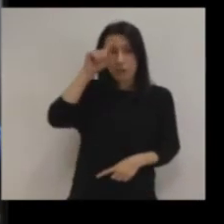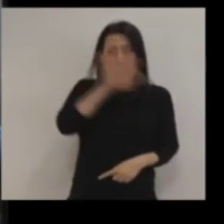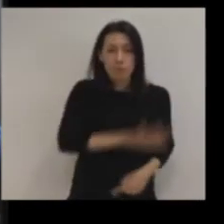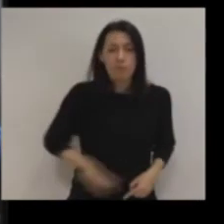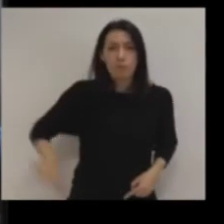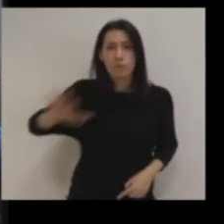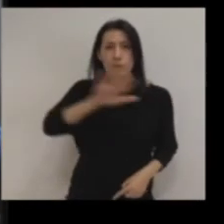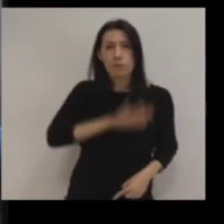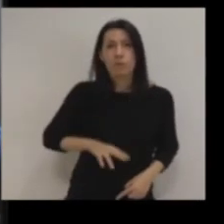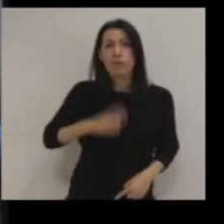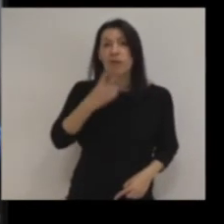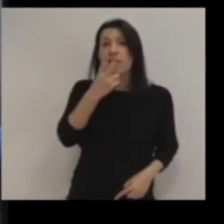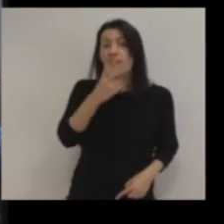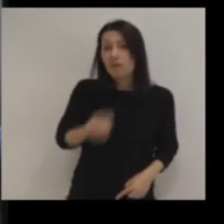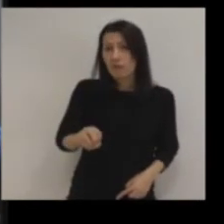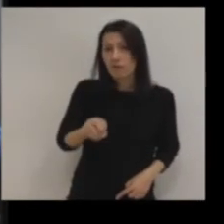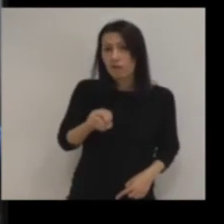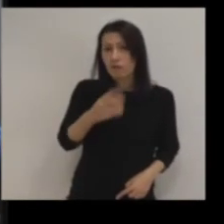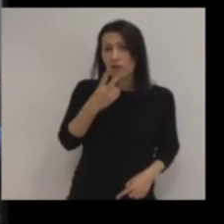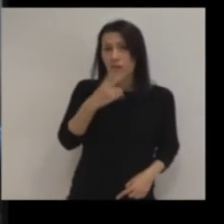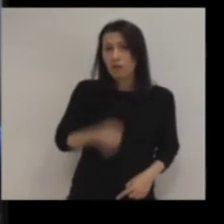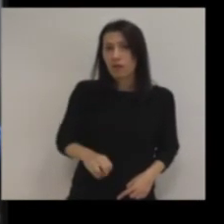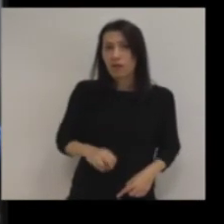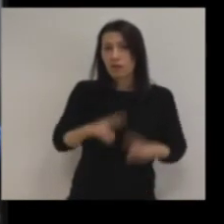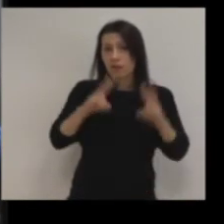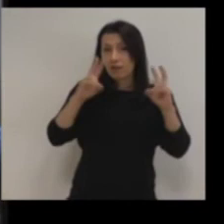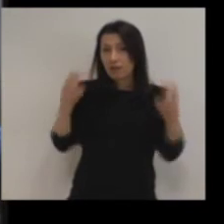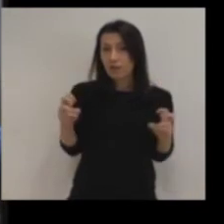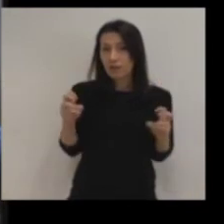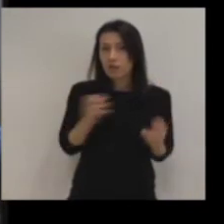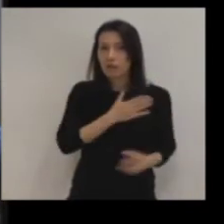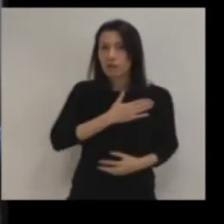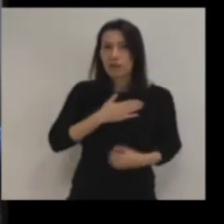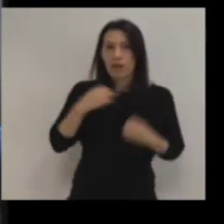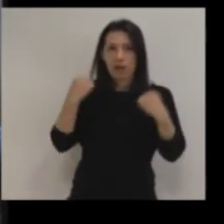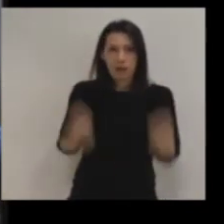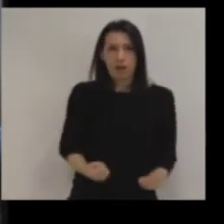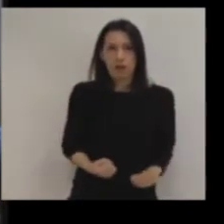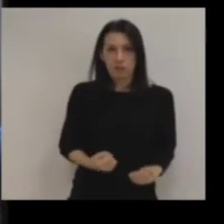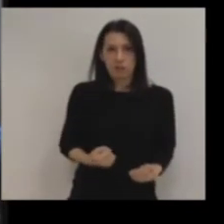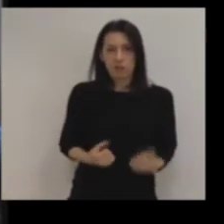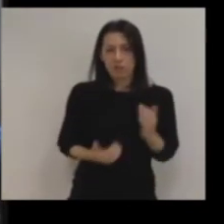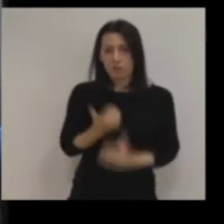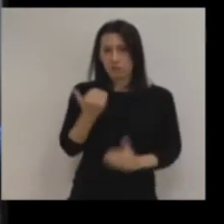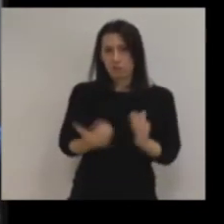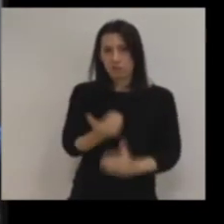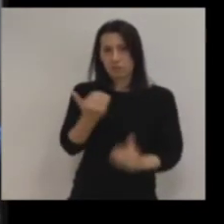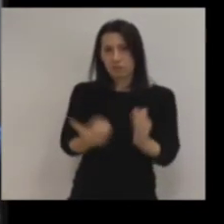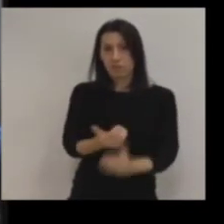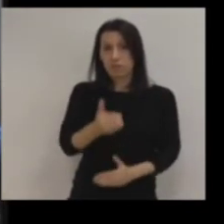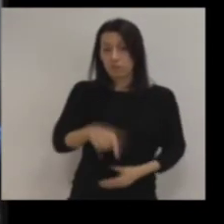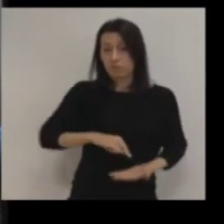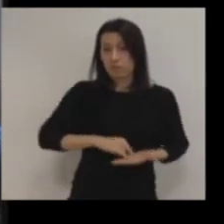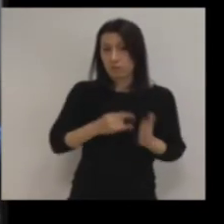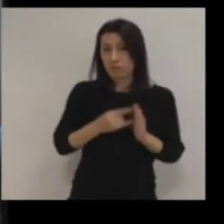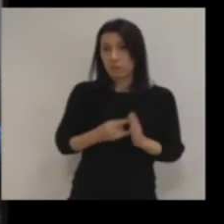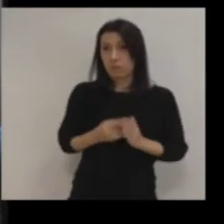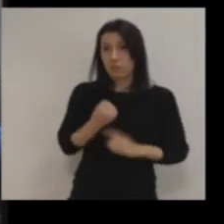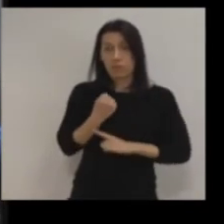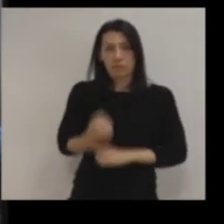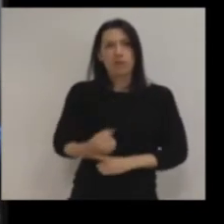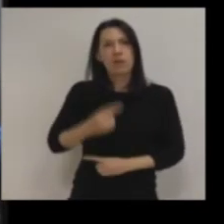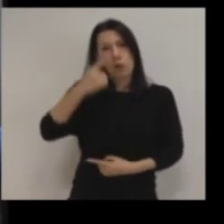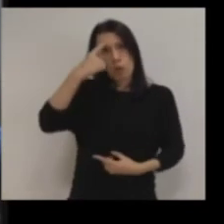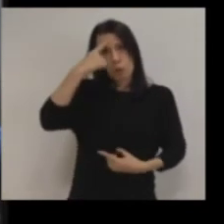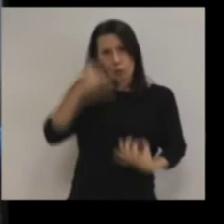hay más de 20 ingresos involuntarios diarios. Bien, pues aquí la tecnología apoyó al sentido